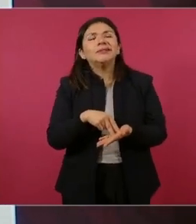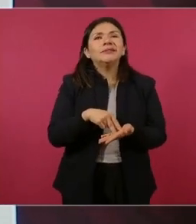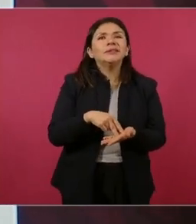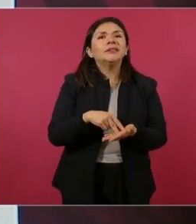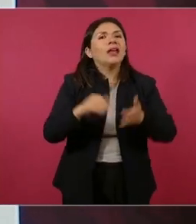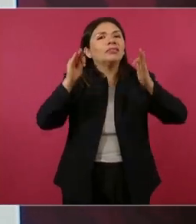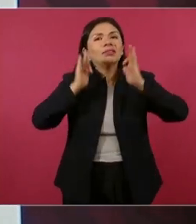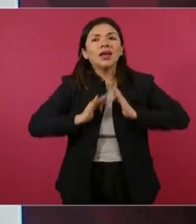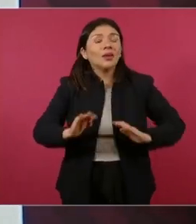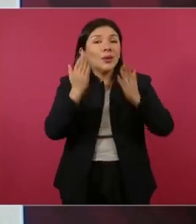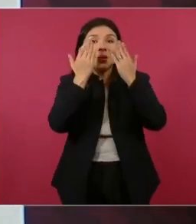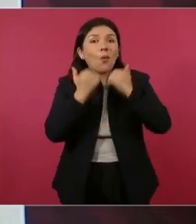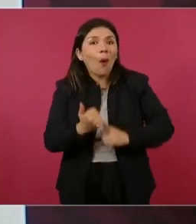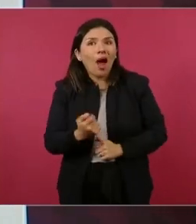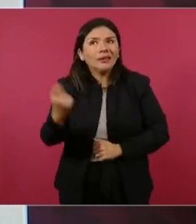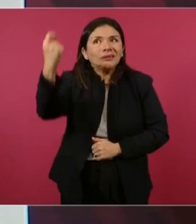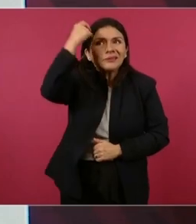estar tranquilos,